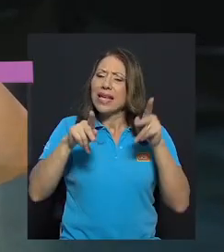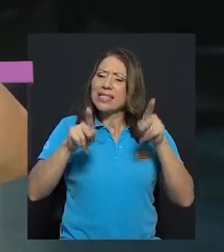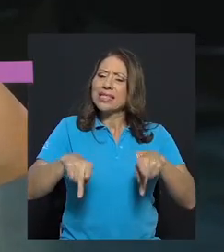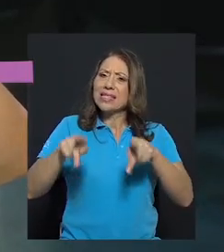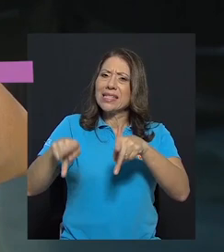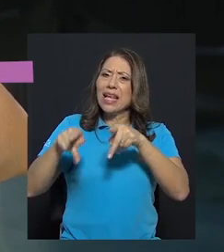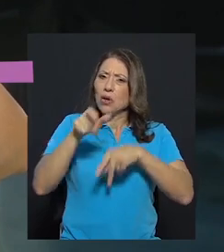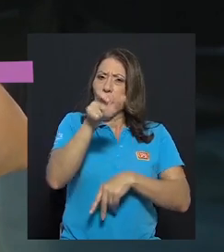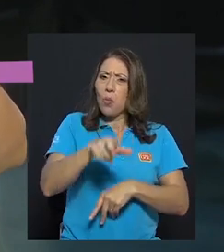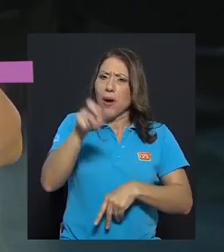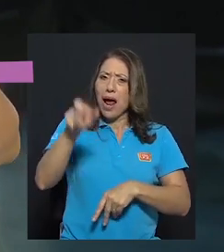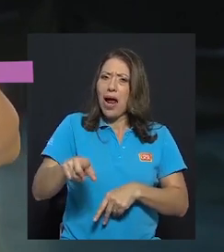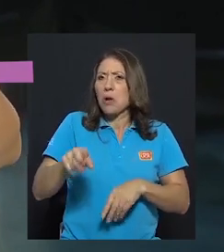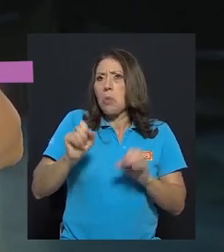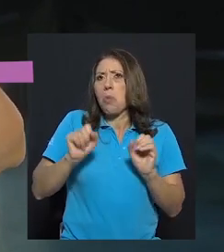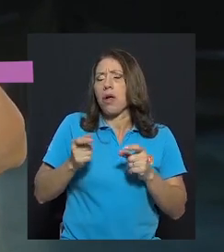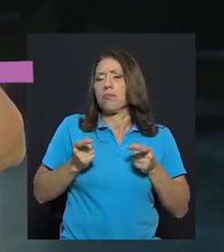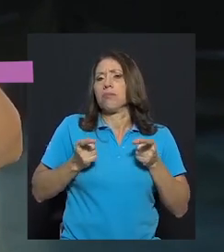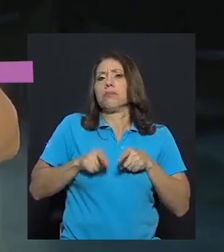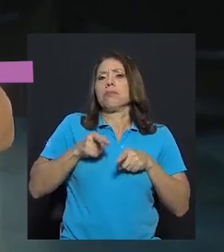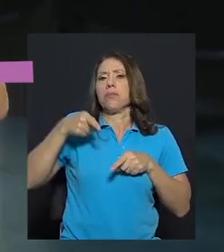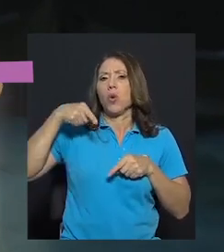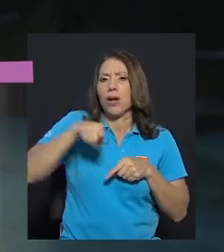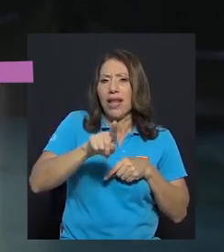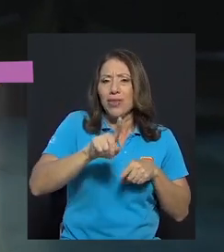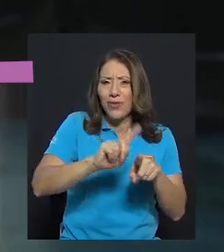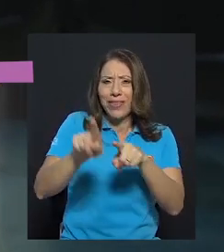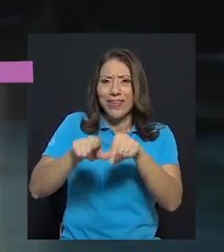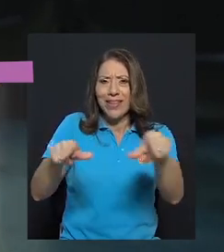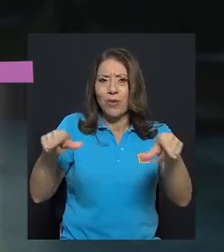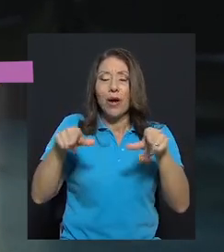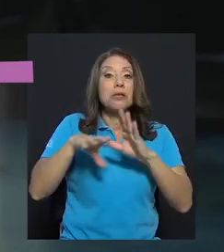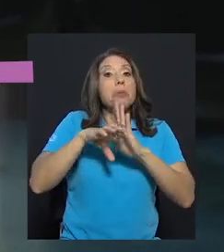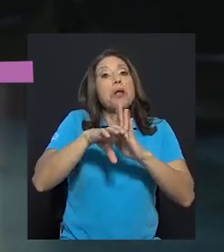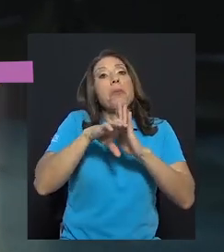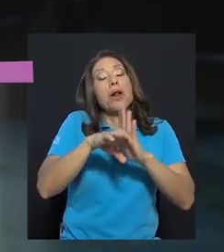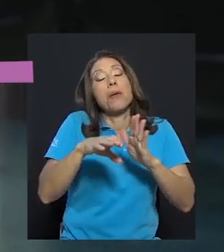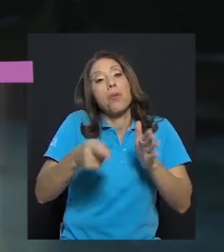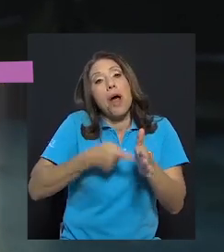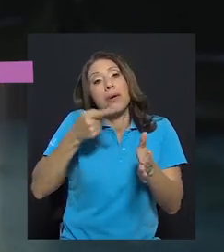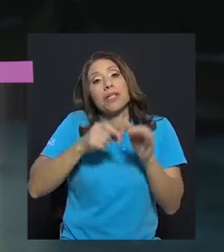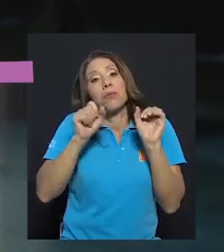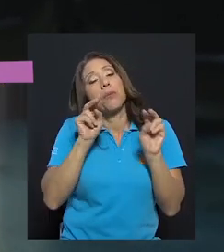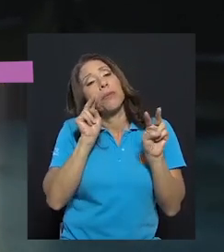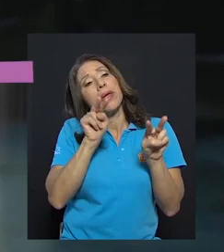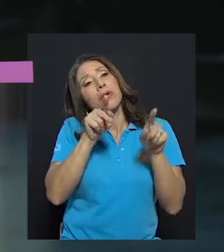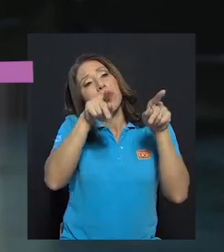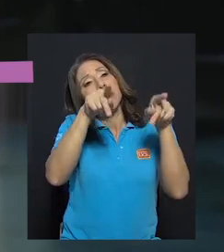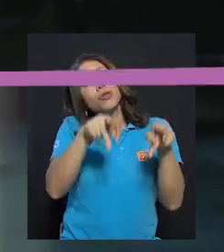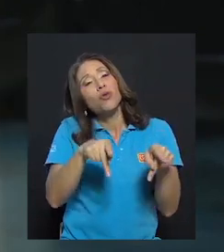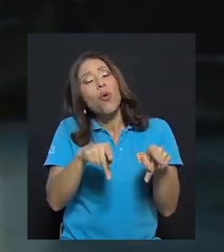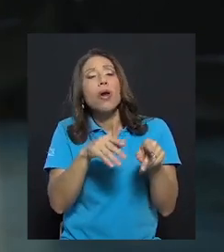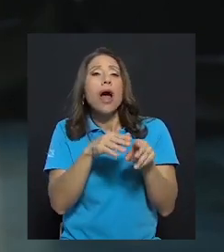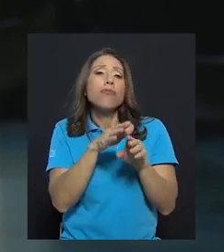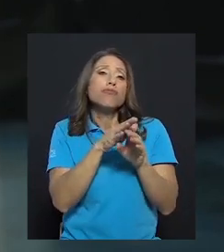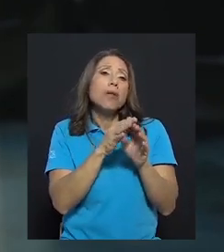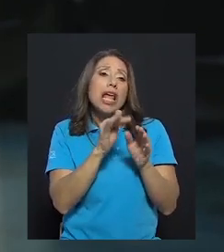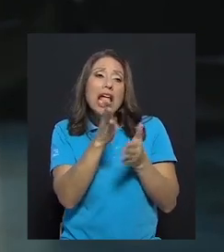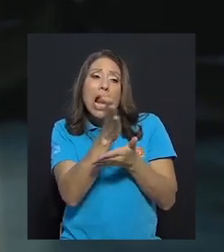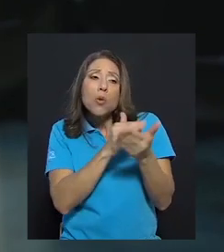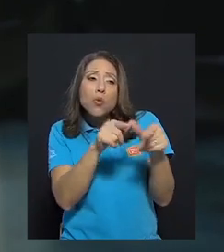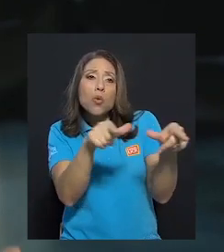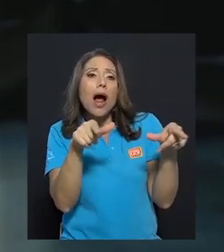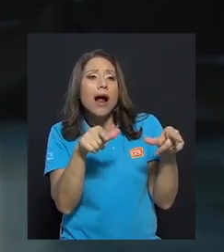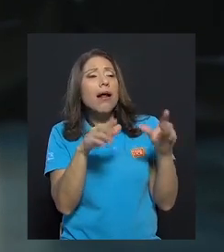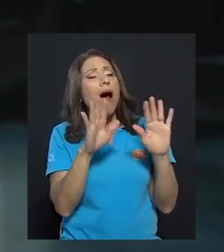a ser violento en sus diferentes escenarios? Te lo digo porque nos podemos encontrar una persona súper, ¿verdad?, cariñosa en un escenario y